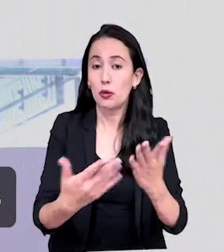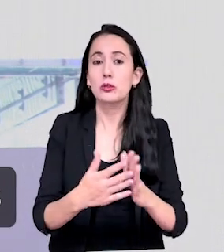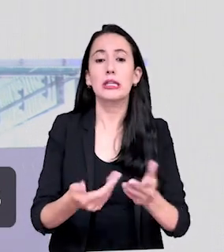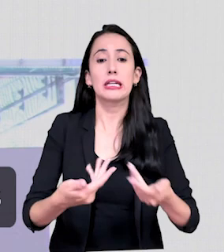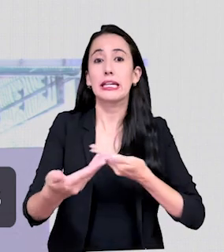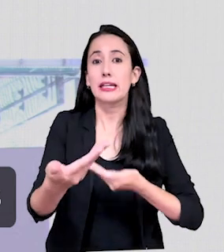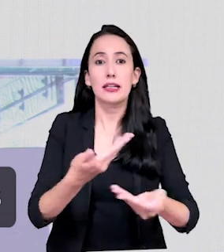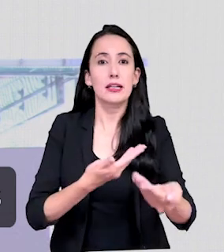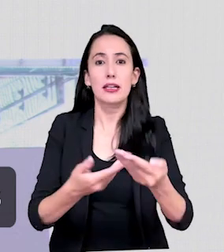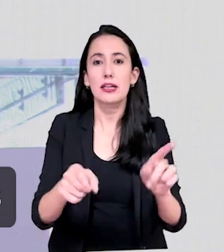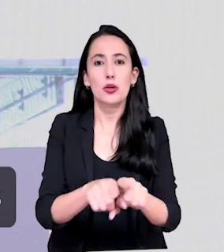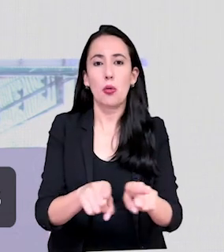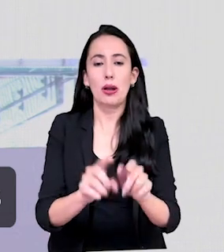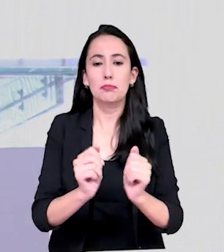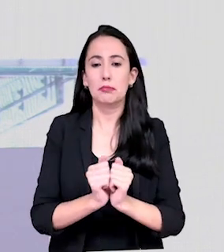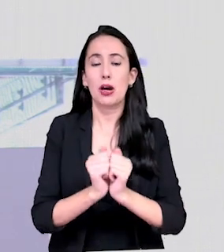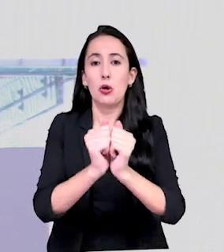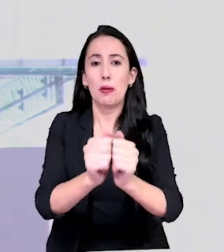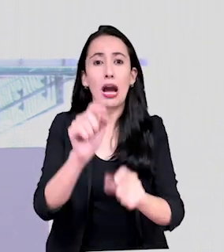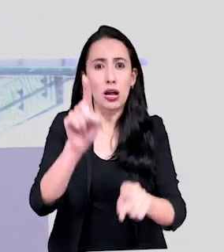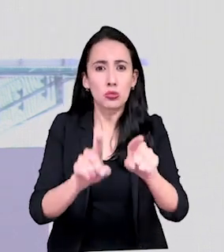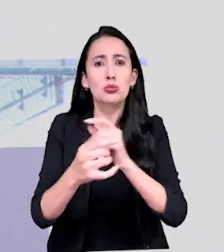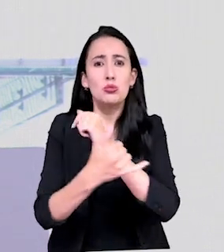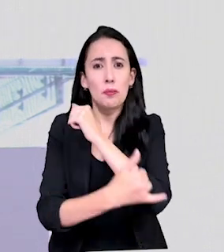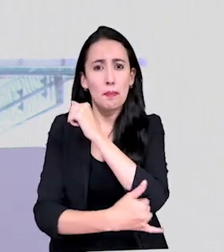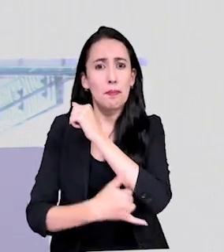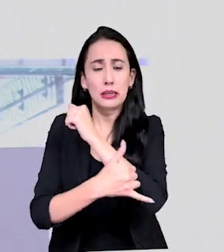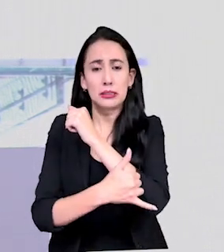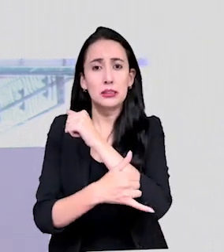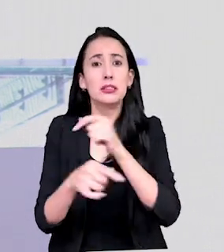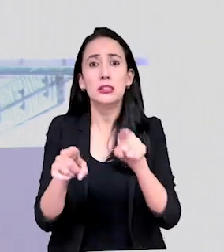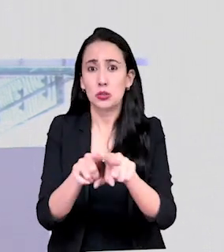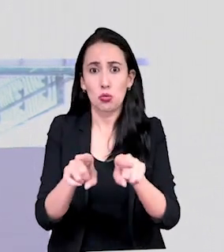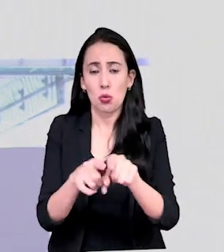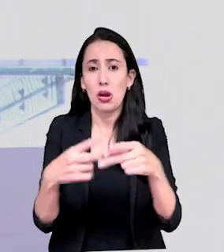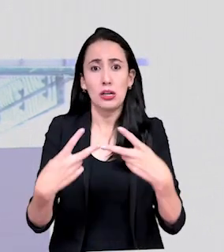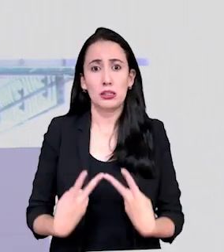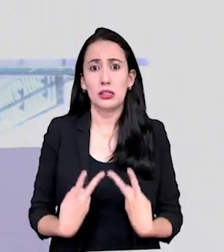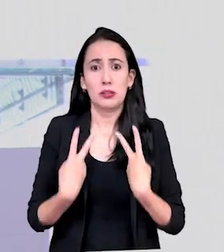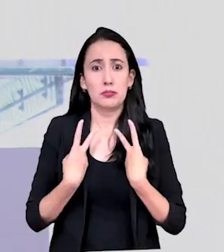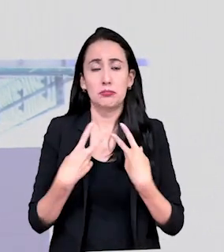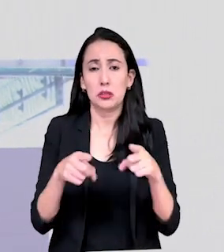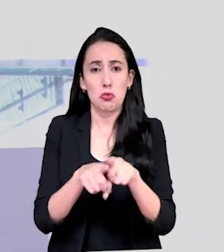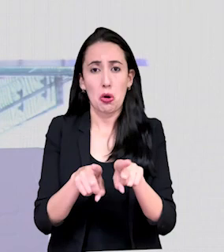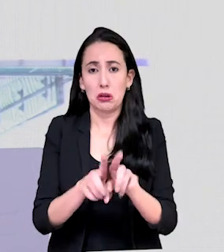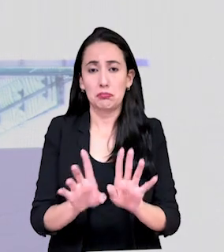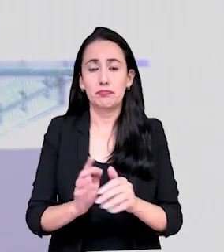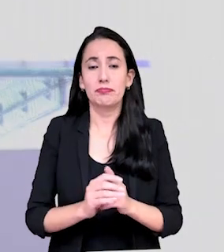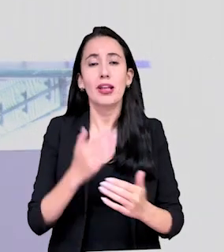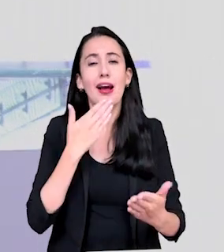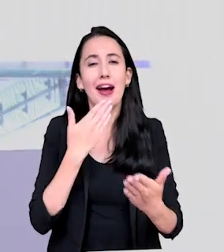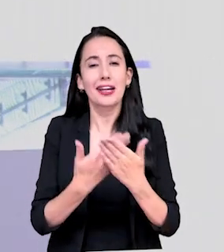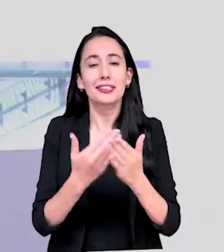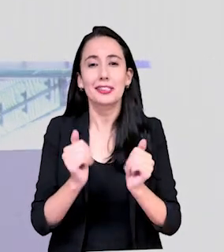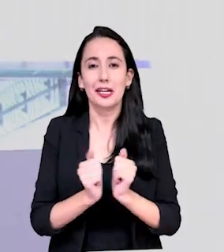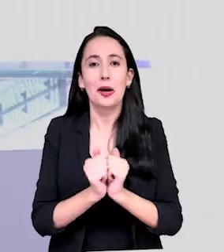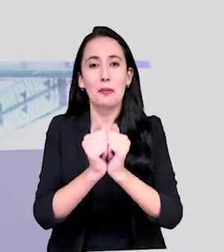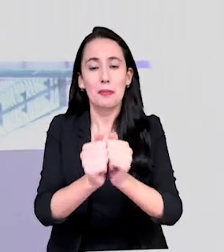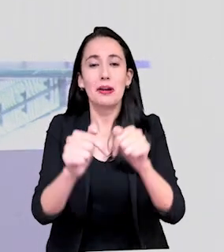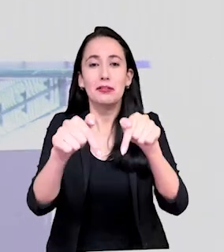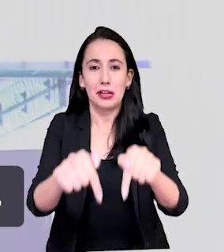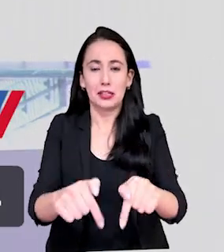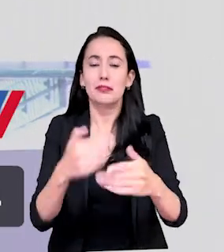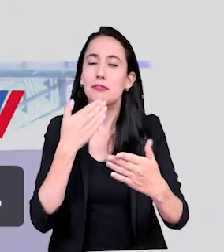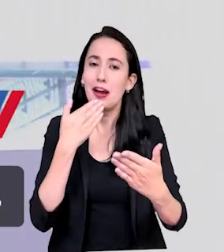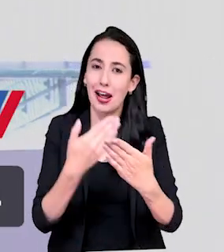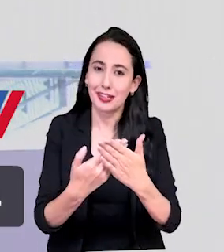seremos recíprocos de acompañarles, porque hay algunos países que viven situaciones parecidas. Gracias por